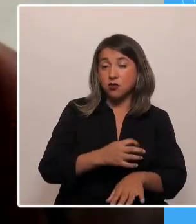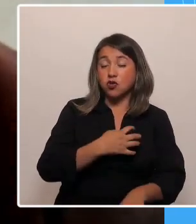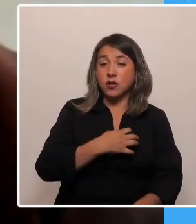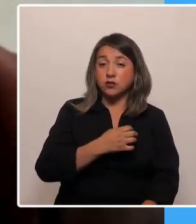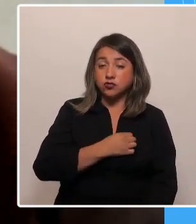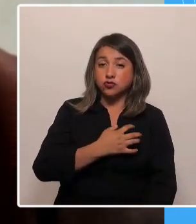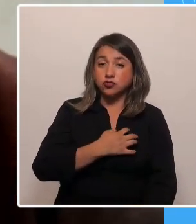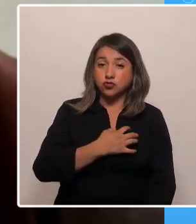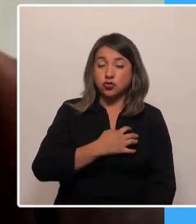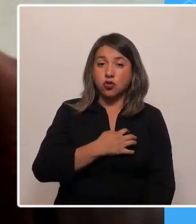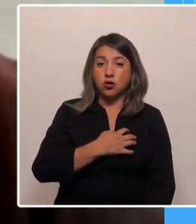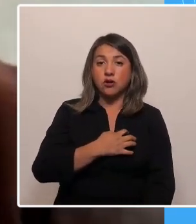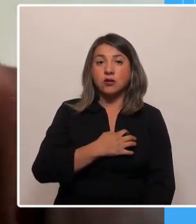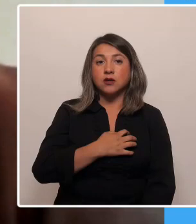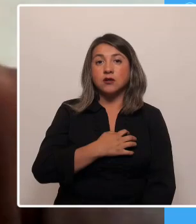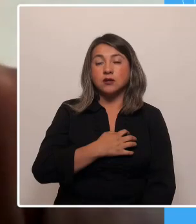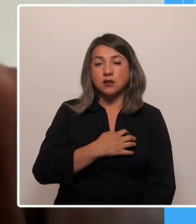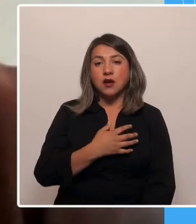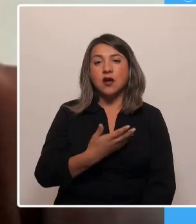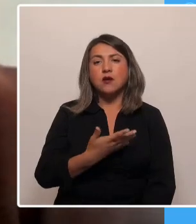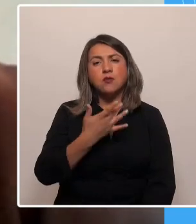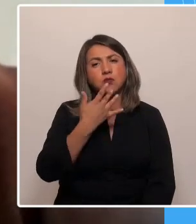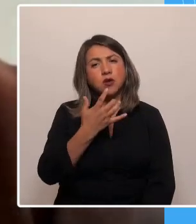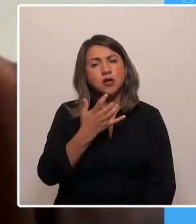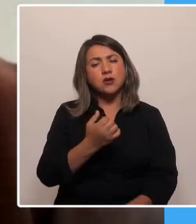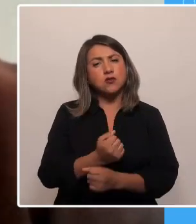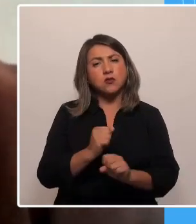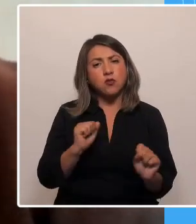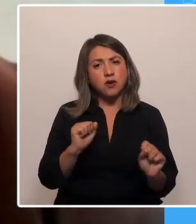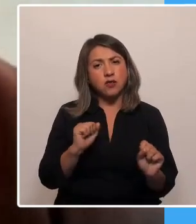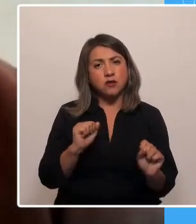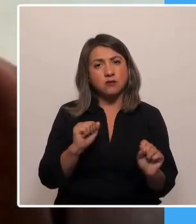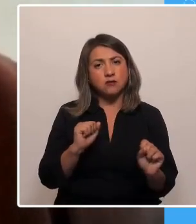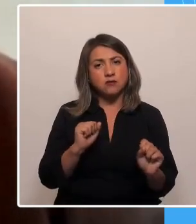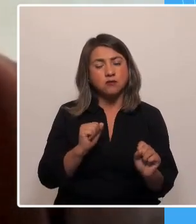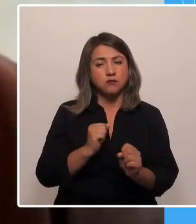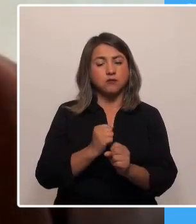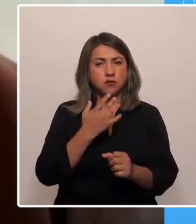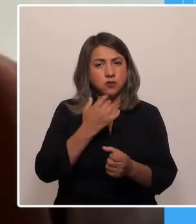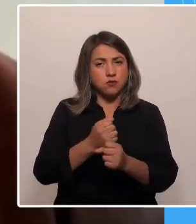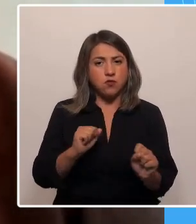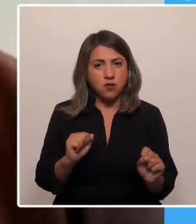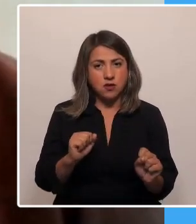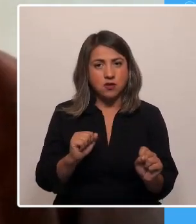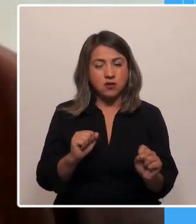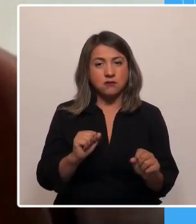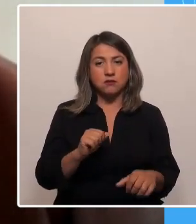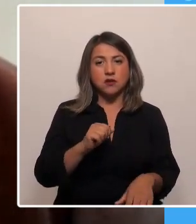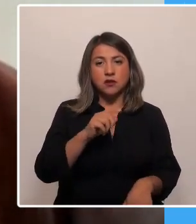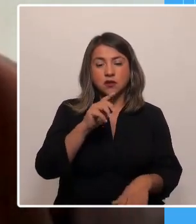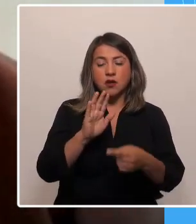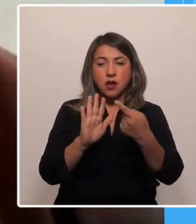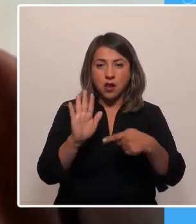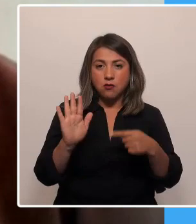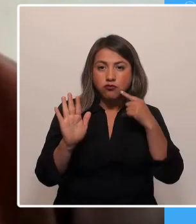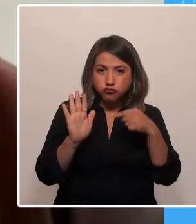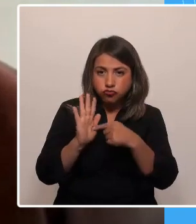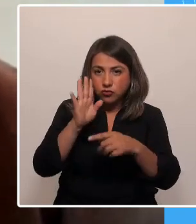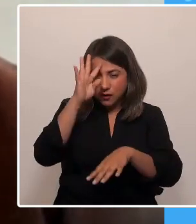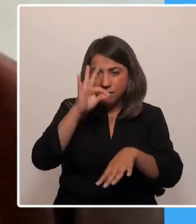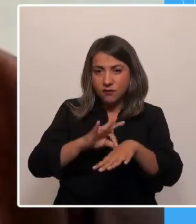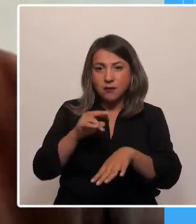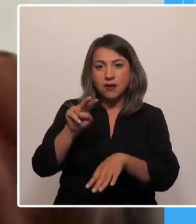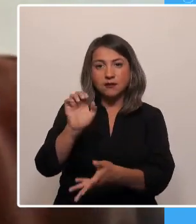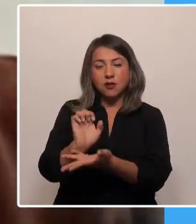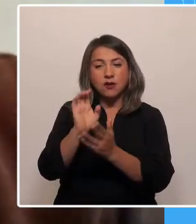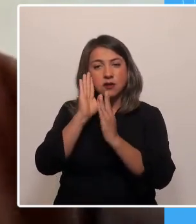que tiene que someterse a una intervención, ¿por qué no va a poder? ¿Por qué no va a poder, aunque esté esa patología en el listado del Estado, de atenciones